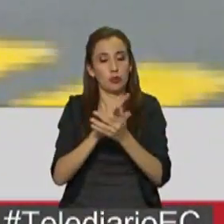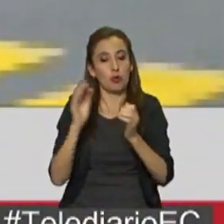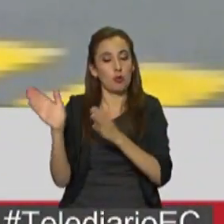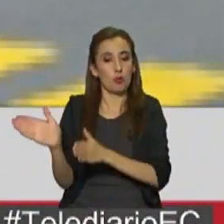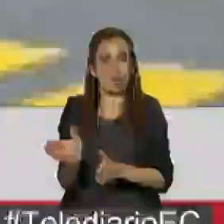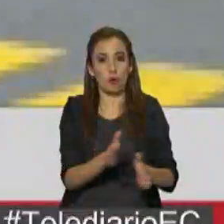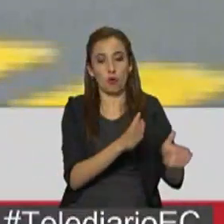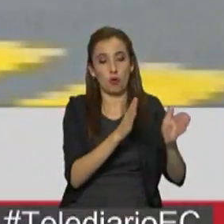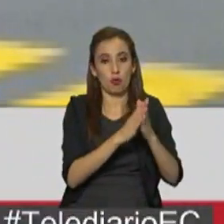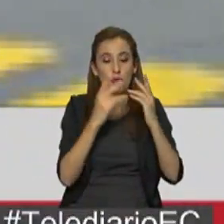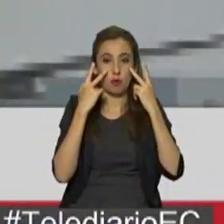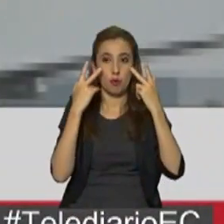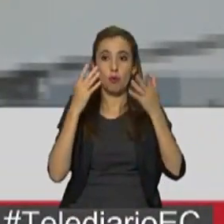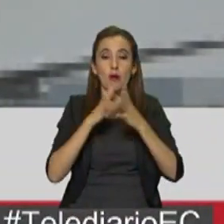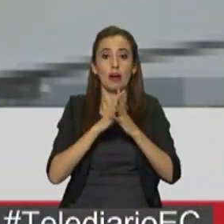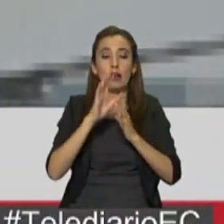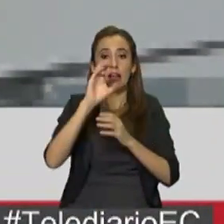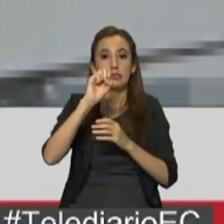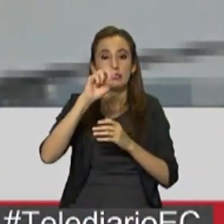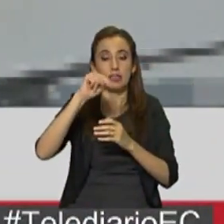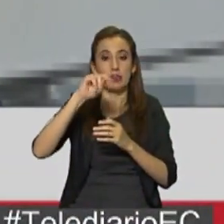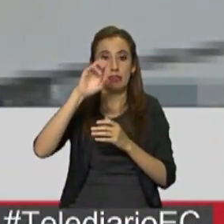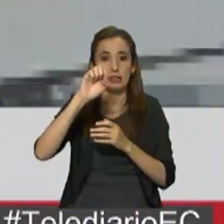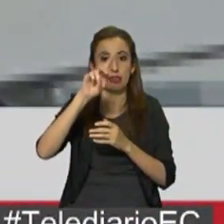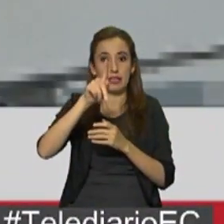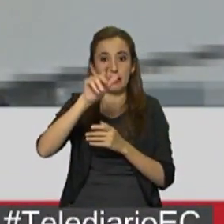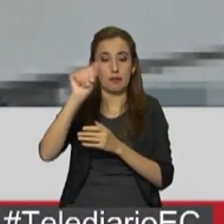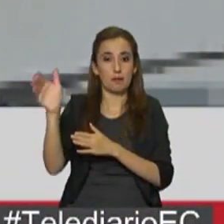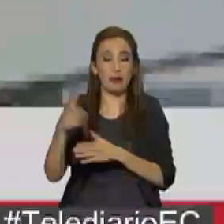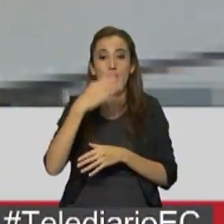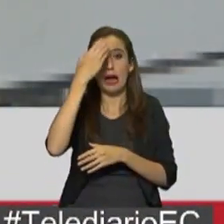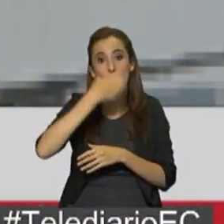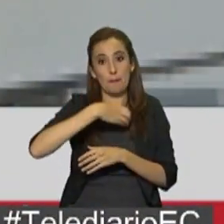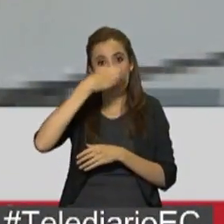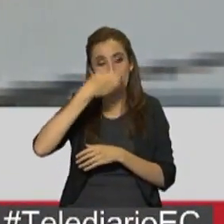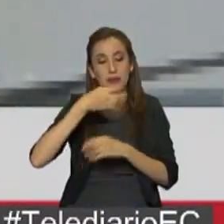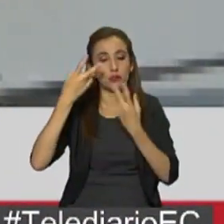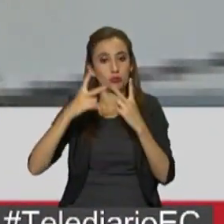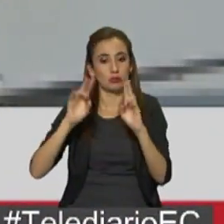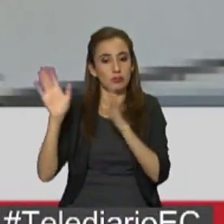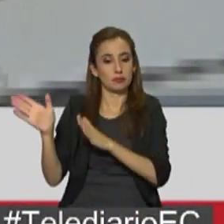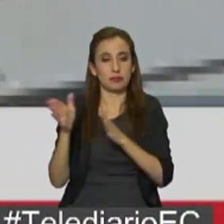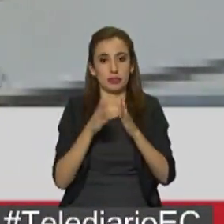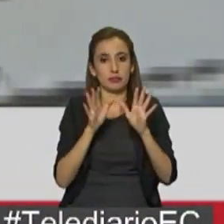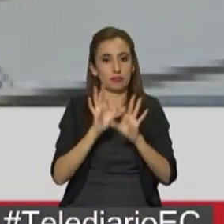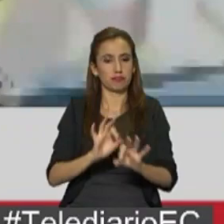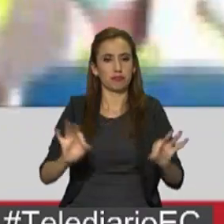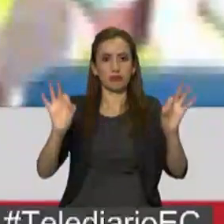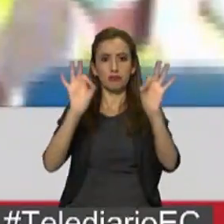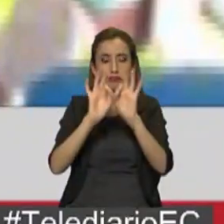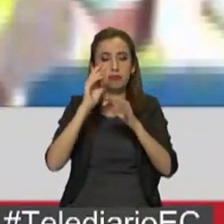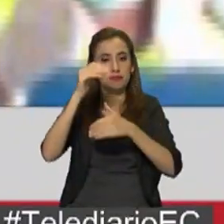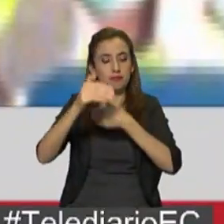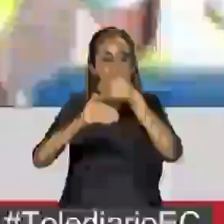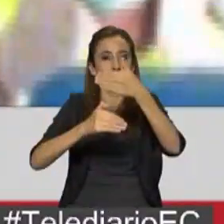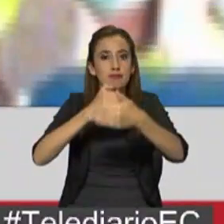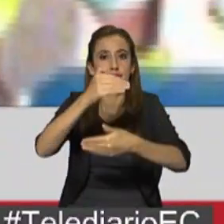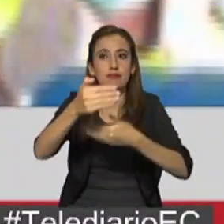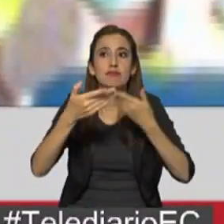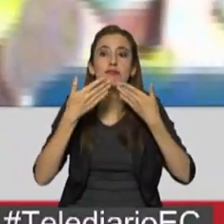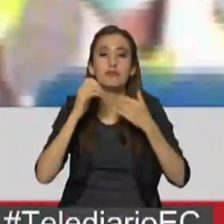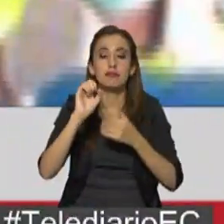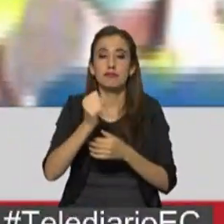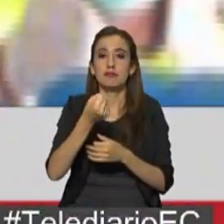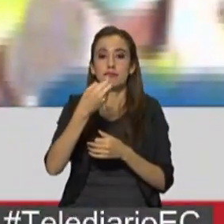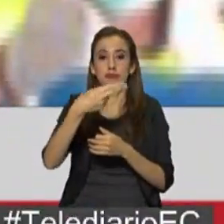vencedores del cenepa de ambato y de la brigada de selva en número 17 pastaza acantonada en la parroquia se lee